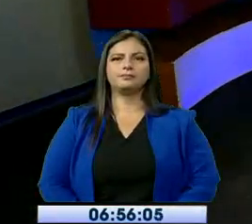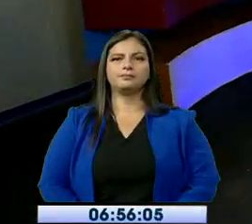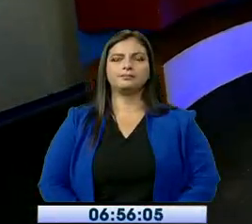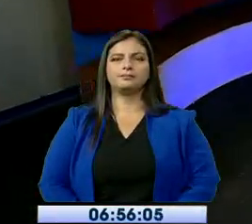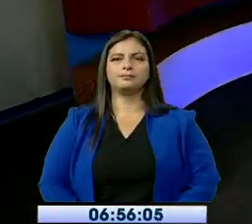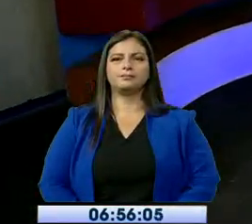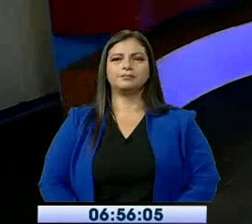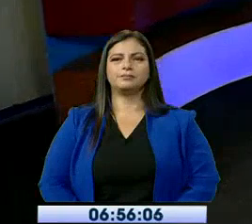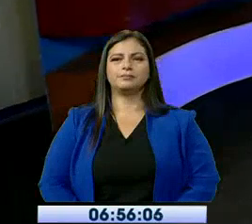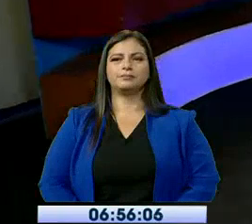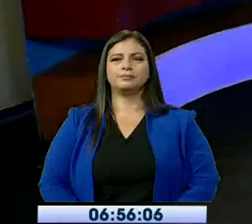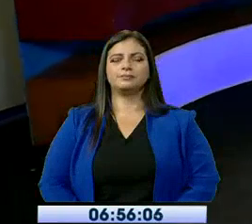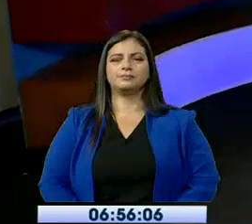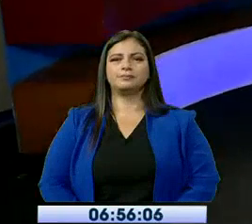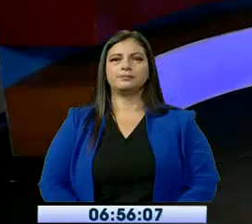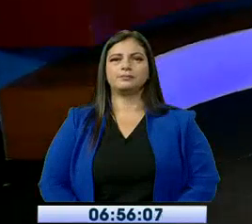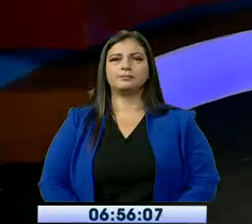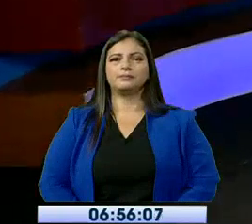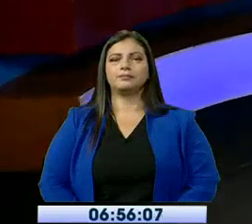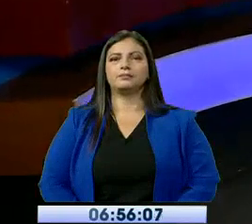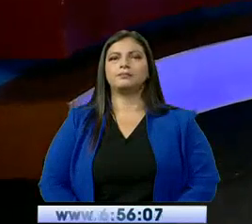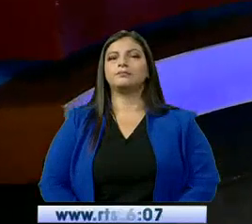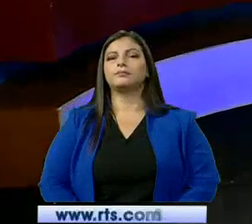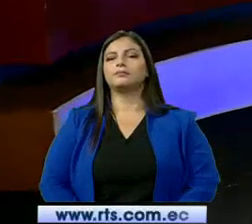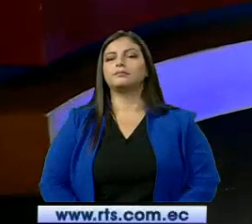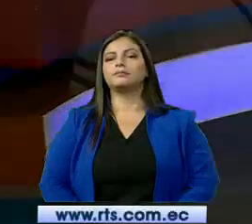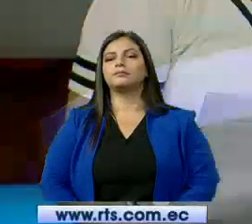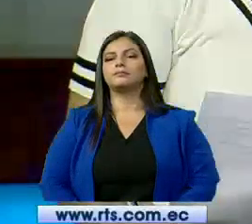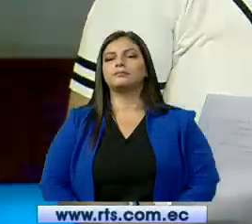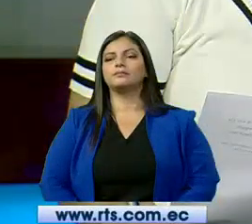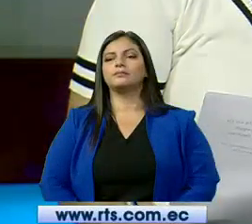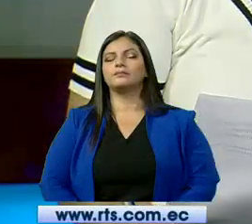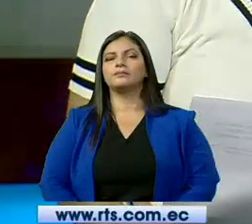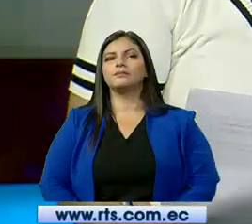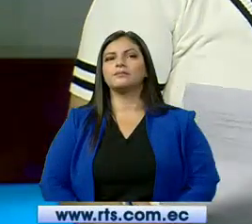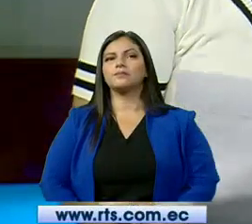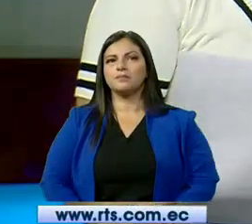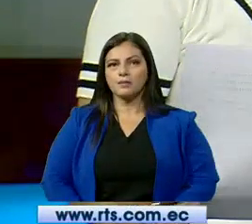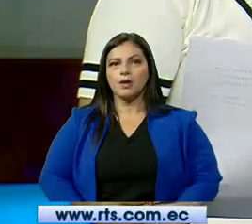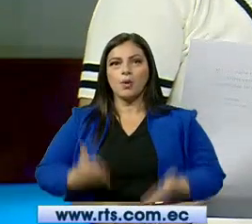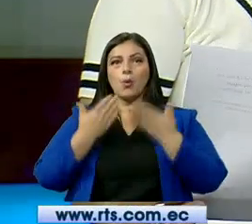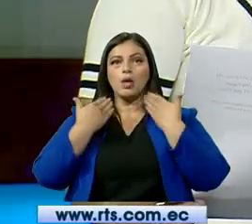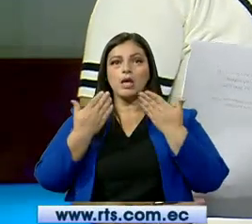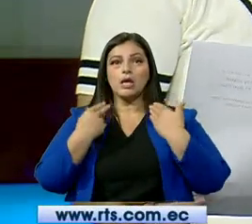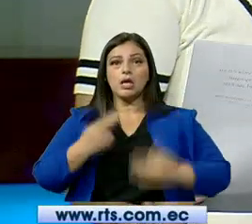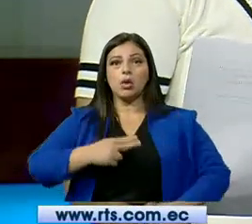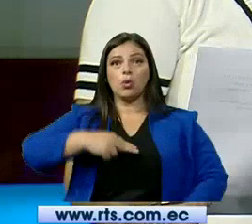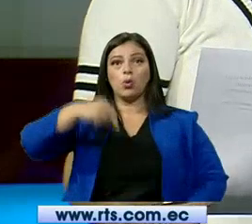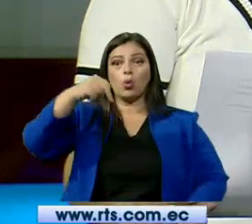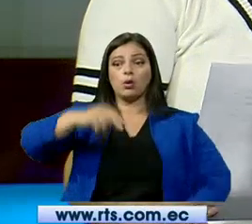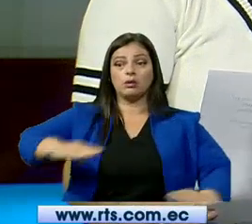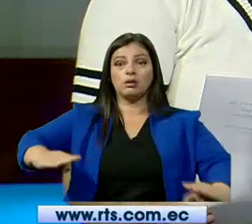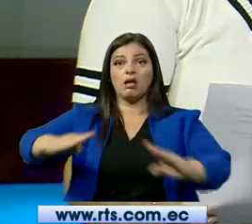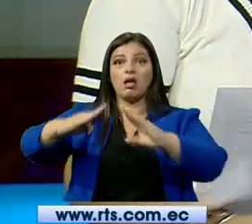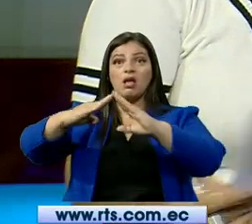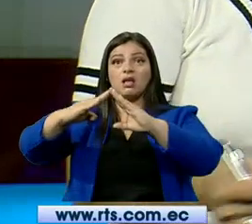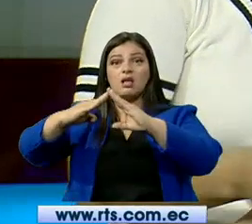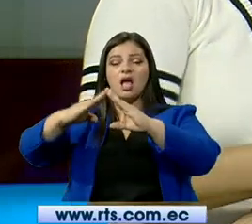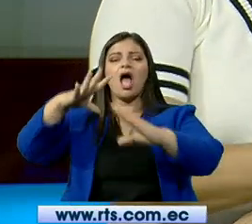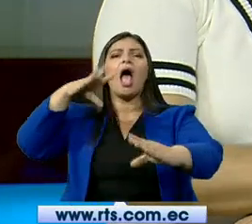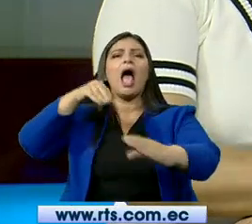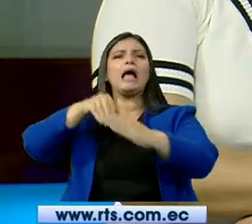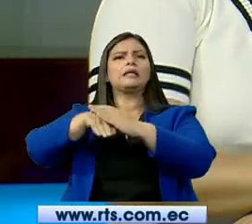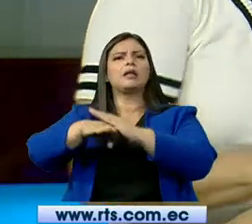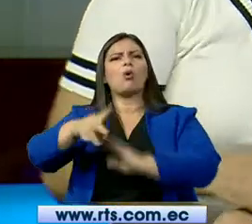Por otra parte, un adulto mayor fue encontrado sin vida en su domicilio ubicado en el norte de Guayaquil. La Policía Nacional y Fiscalía